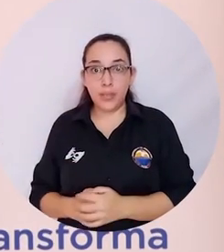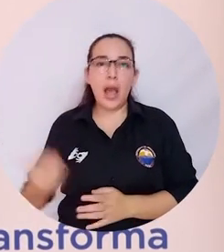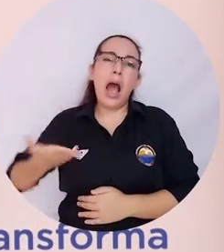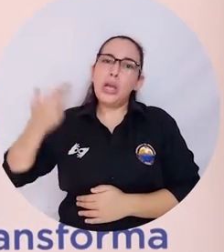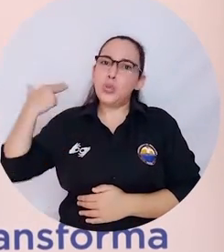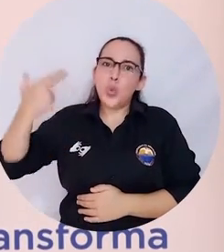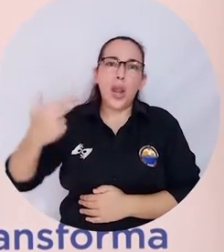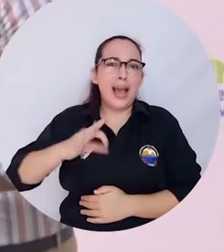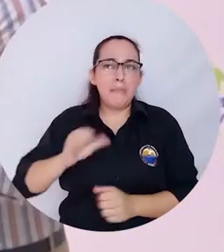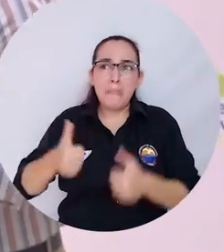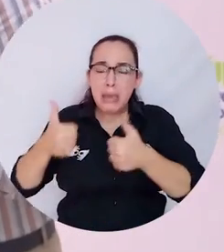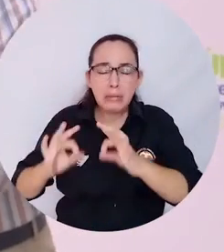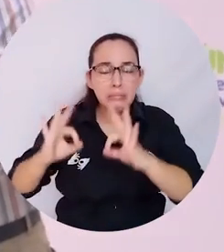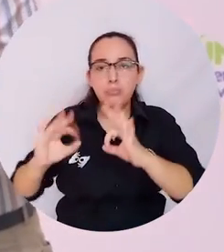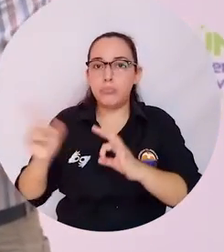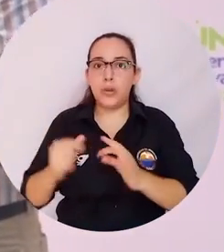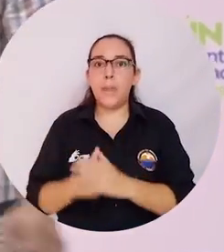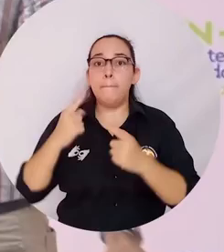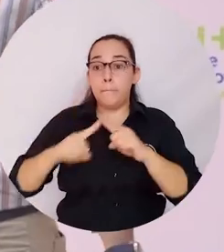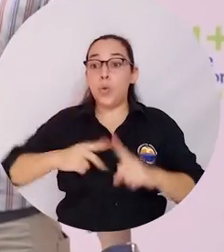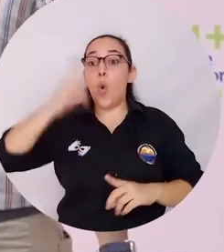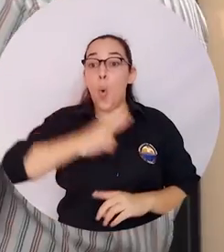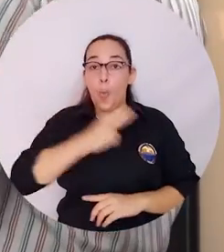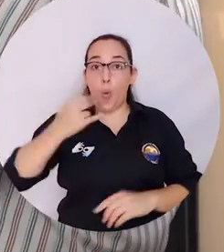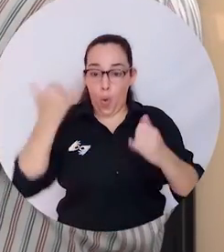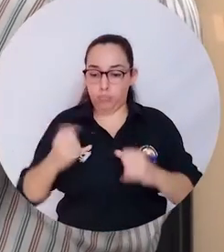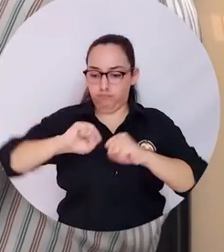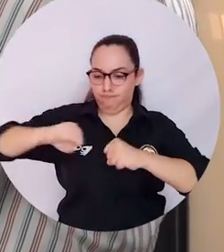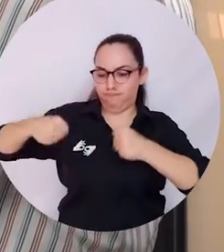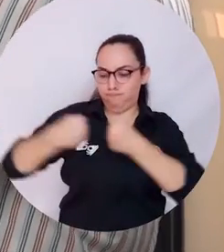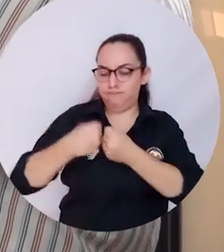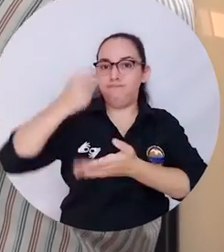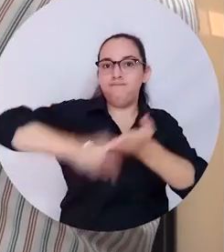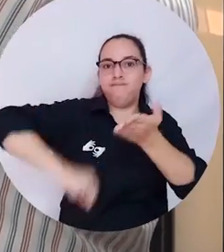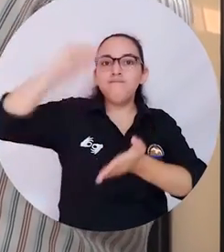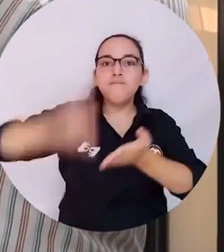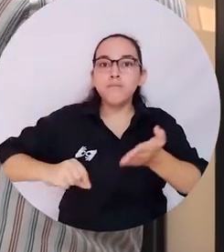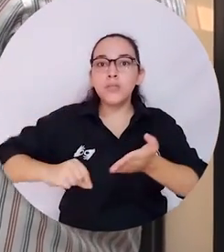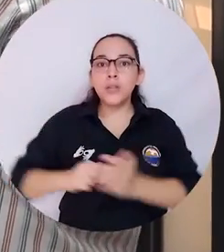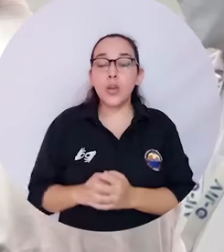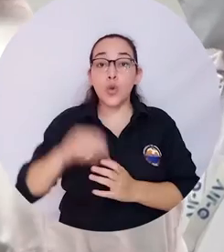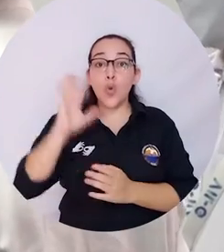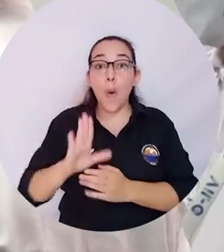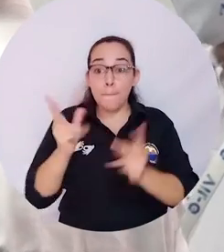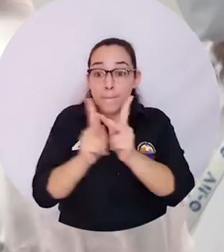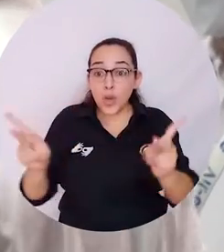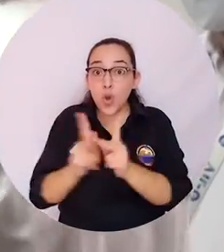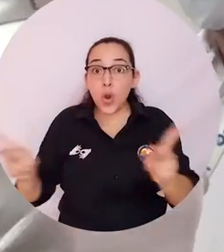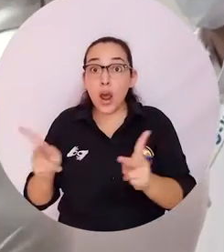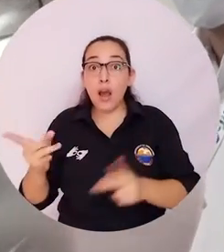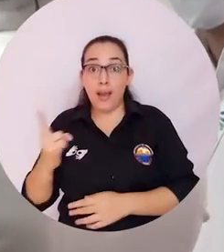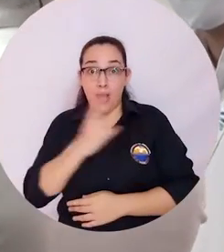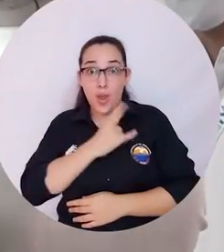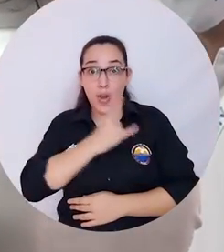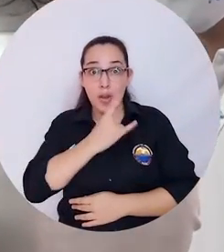bueno. Como parte de ese compromiso, se firma hoy este convenio para buscar que personas de la universidad se vinculen a través